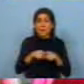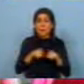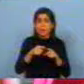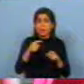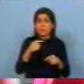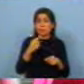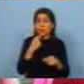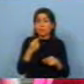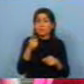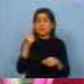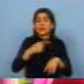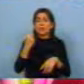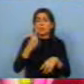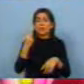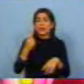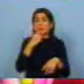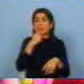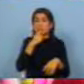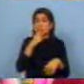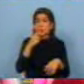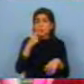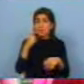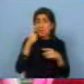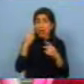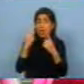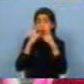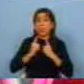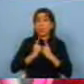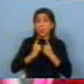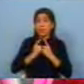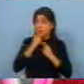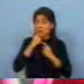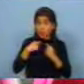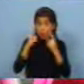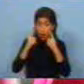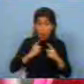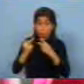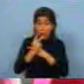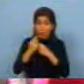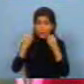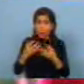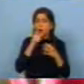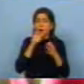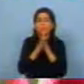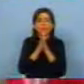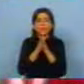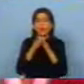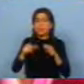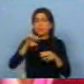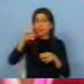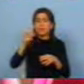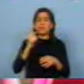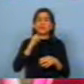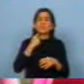le dice que, porque ella también dice en un momento que si no la cuidan se va a ir de este canal, no voy de este canal, dice. Entonces le dice, no, Graciela, vos tenés que entender que acá se te